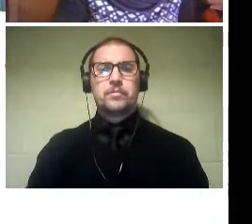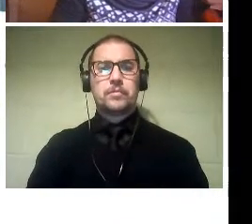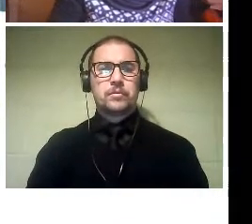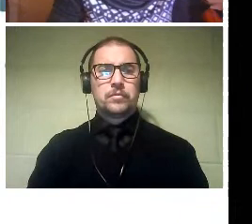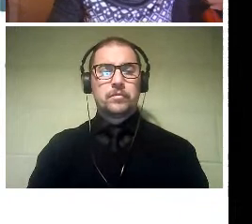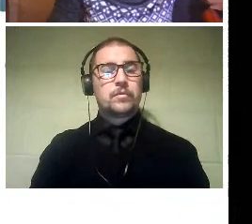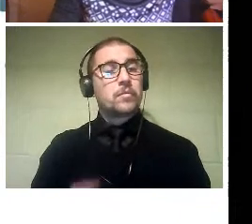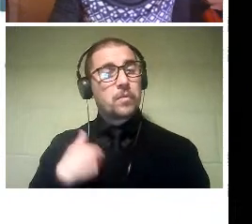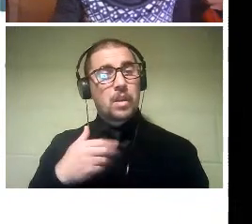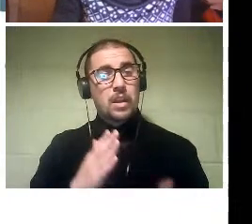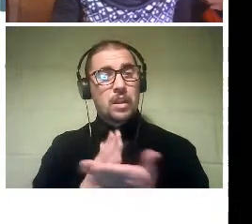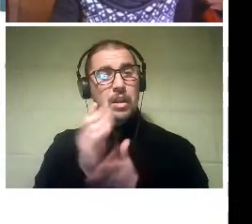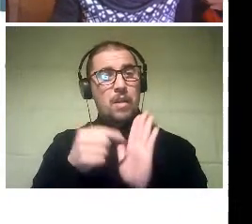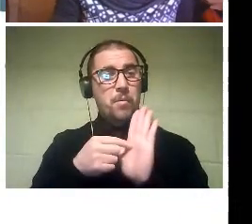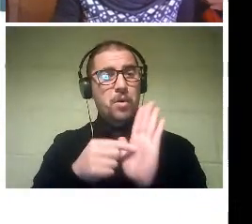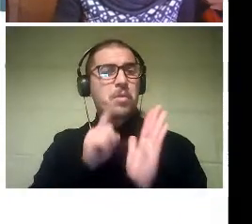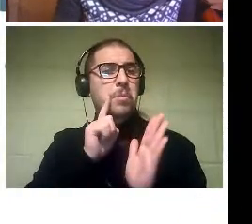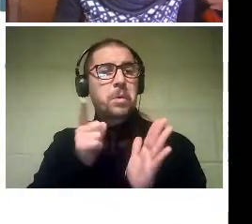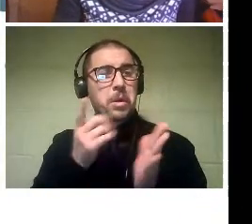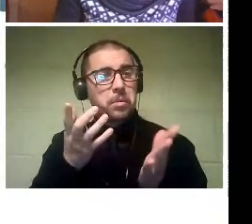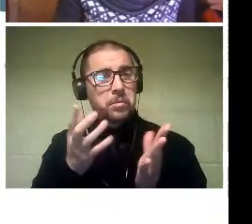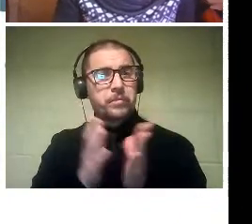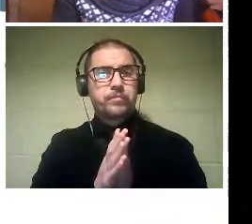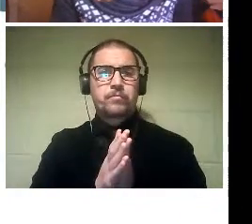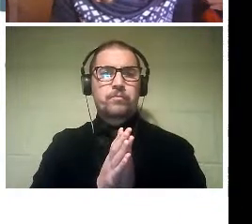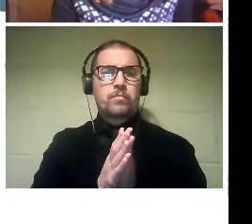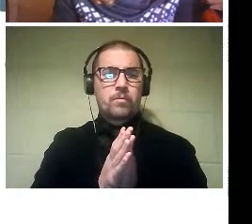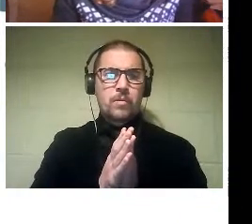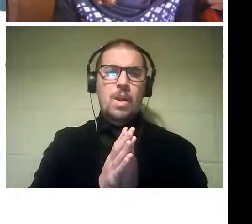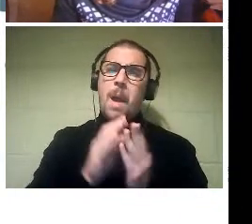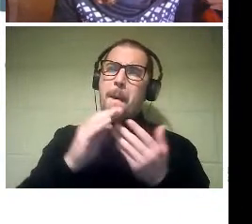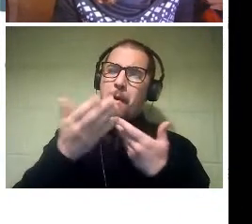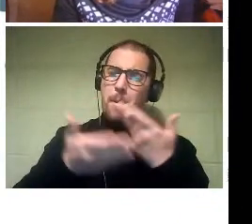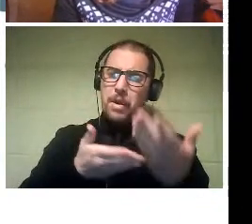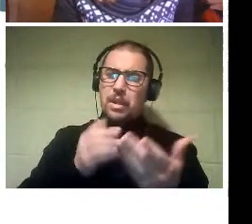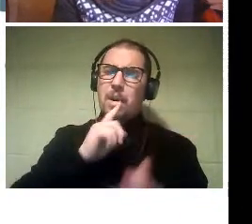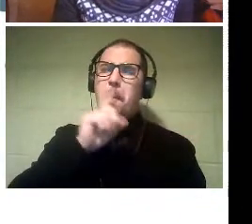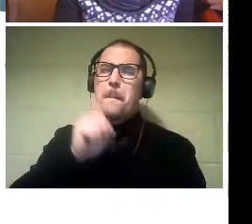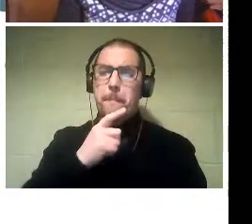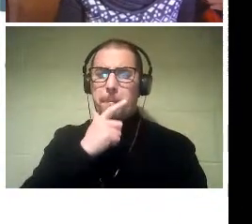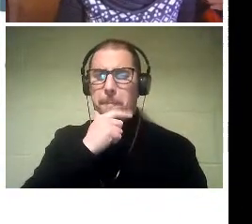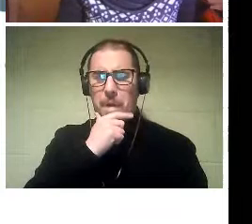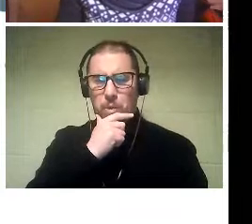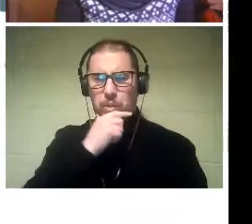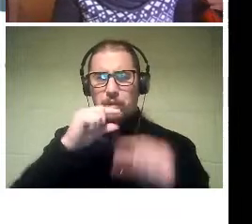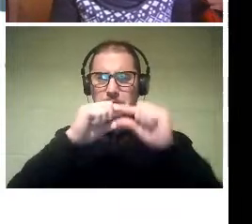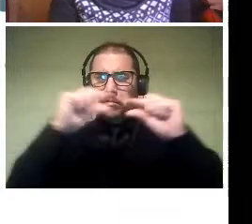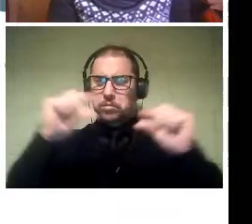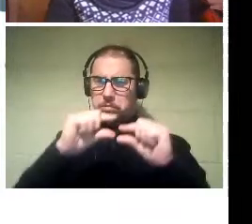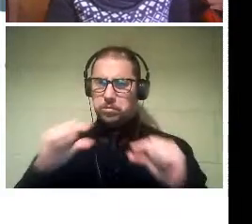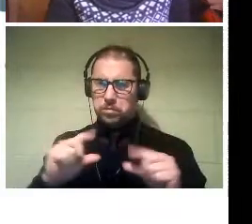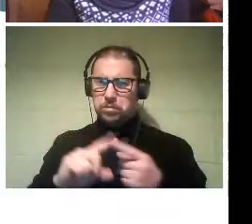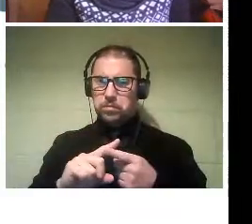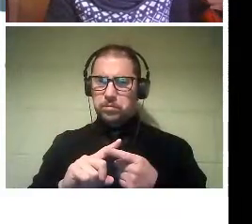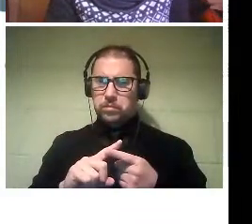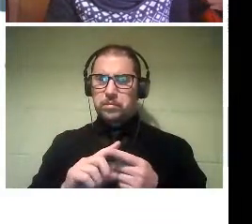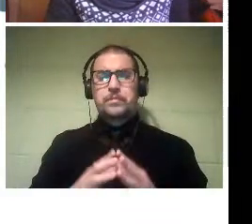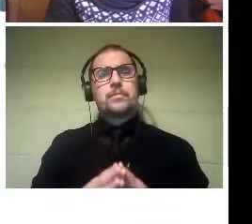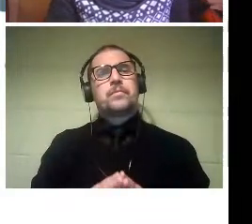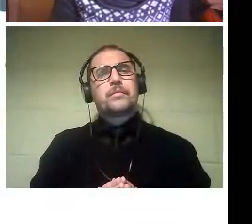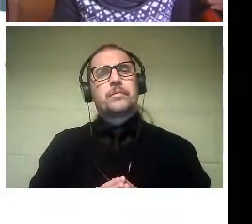Para iniciar esta exposición, quisiera compartir algunas interrogantes con ustedes, que enuncio a